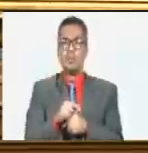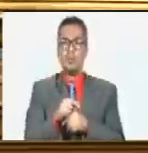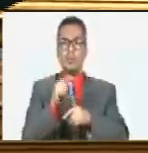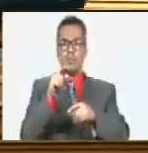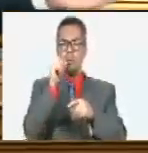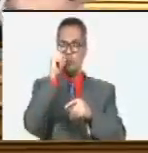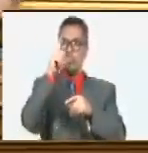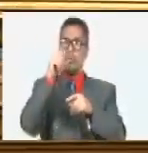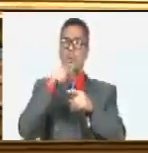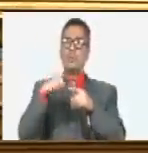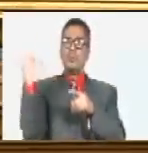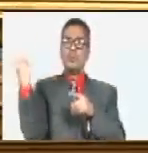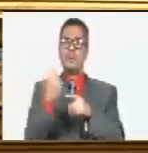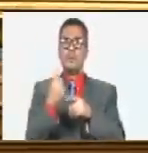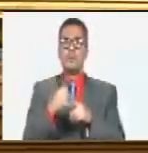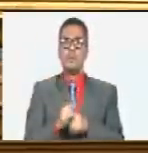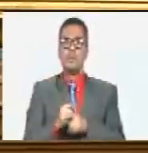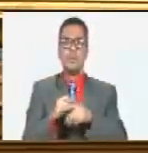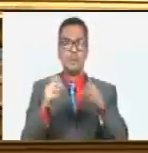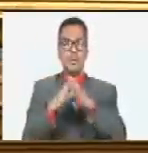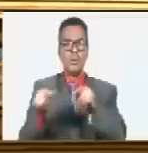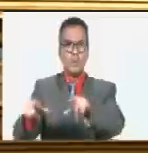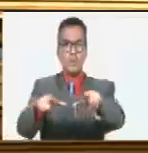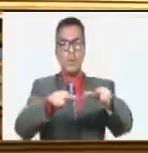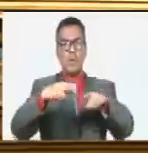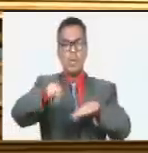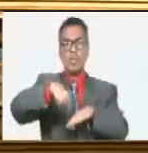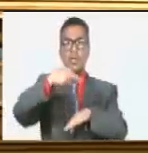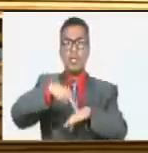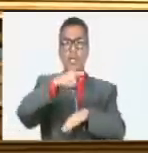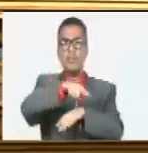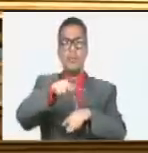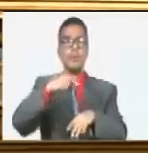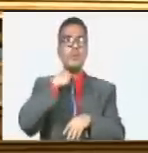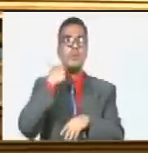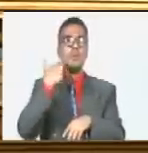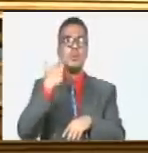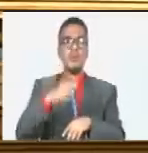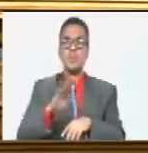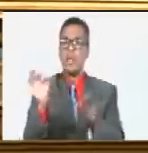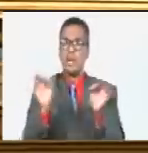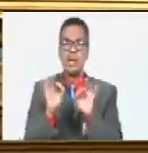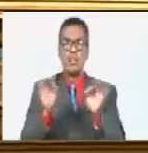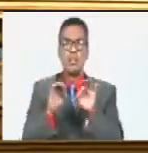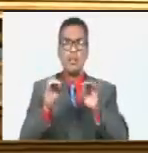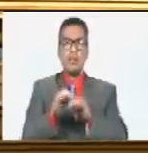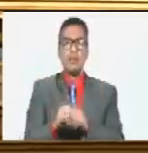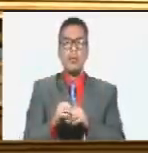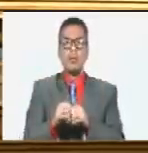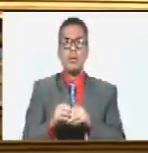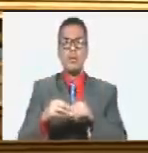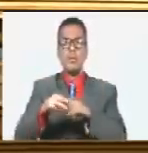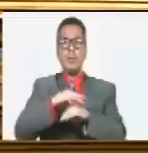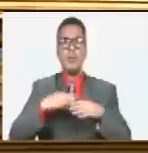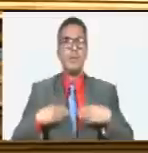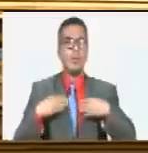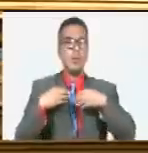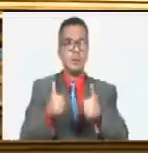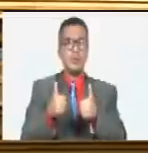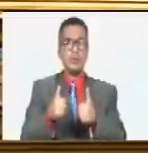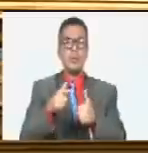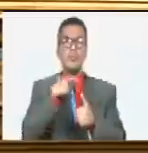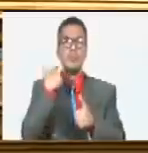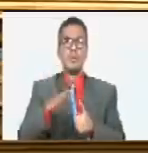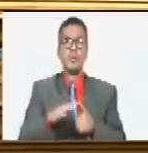caía sobre todo el territorio nacional y la gente no se moría ese año. ¿Saben por qué? Porque el Ministerio de Salud no registraba a los muertos para que los muertos